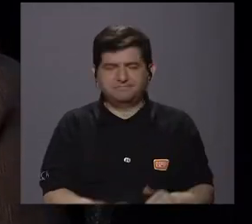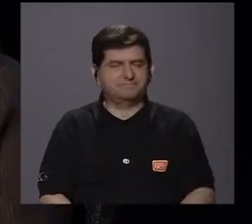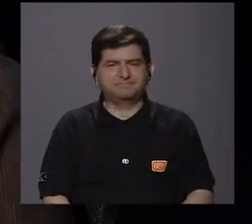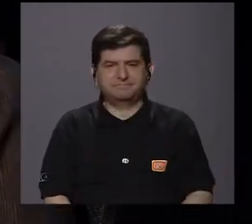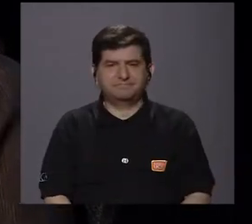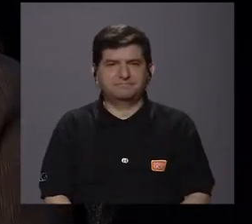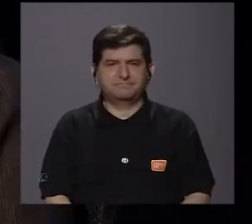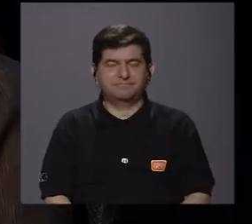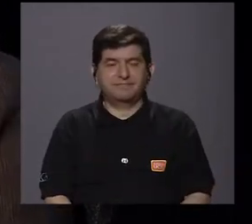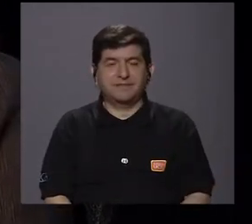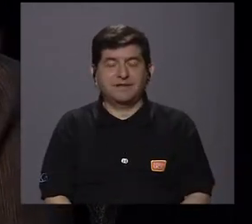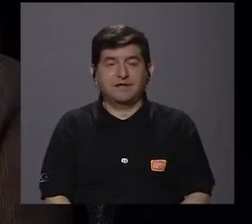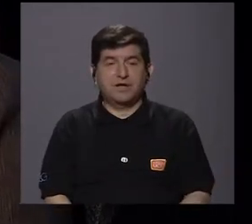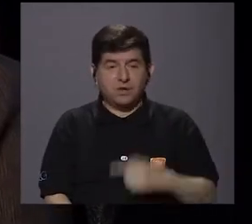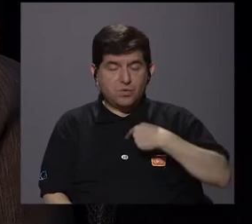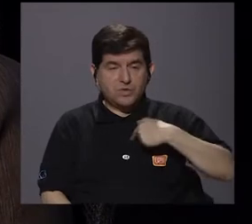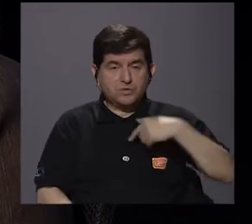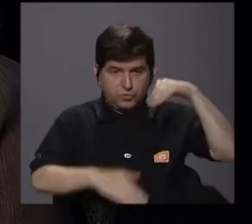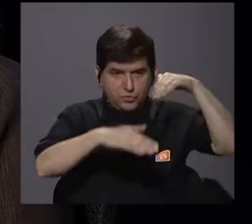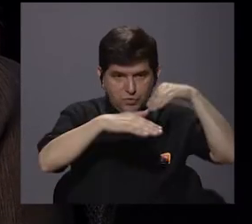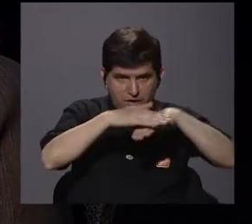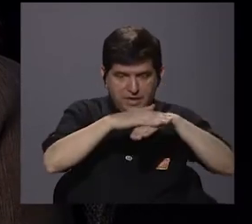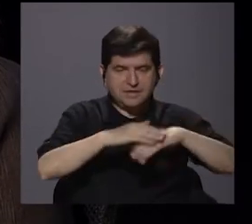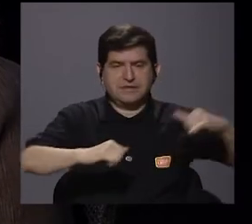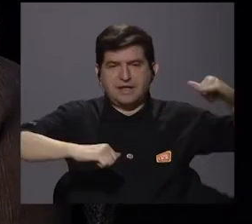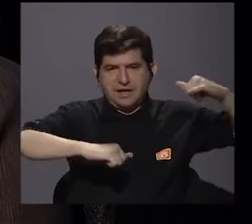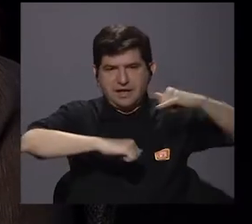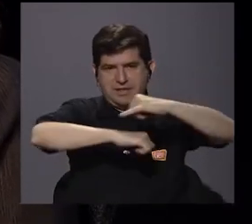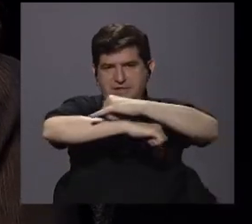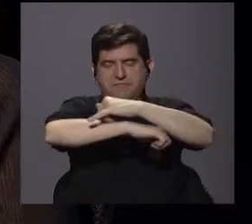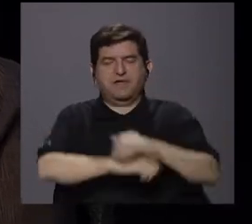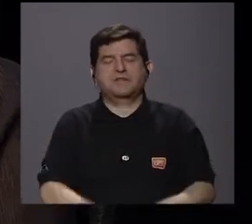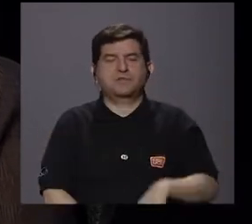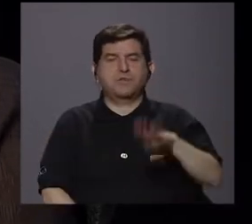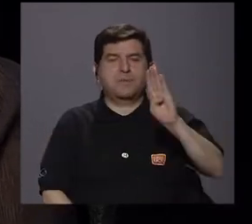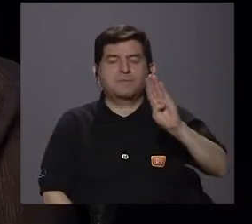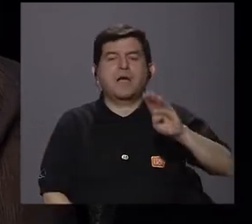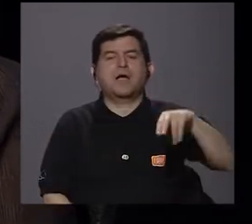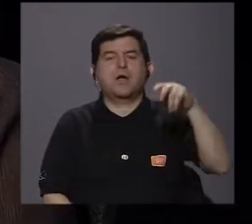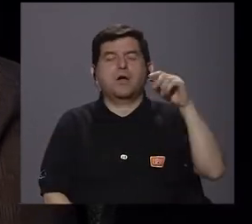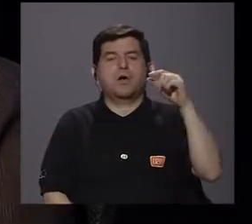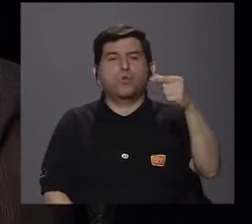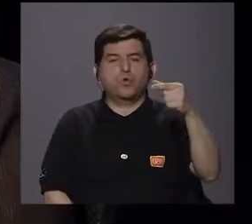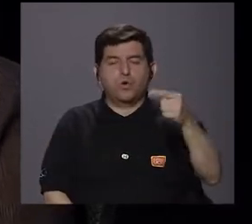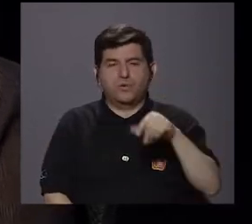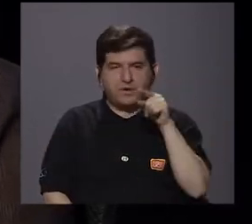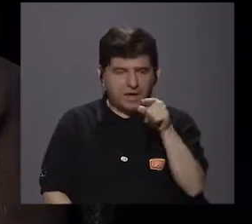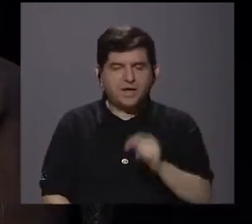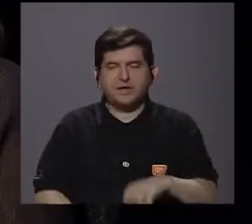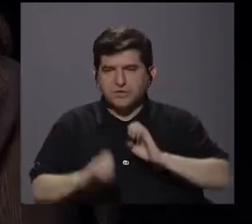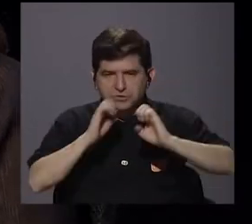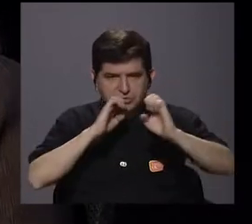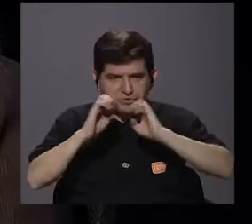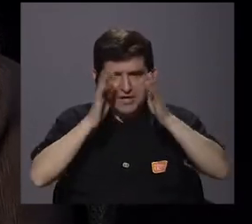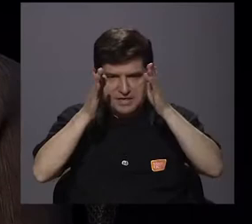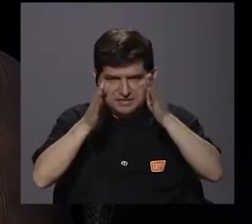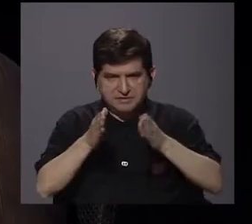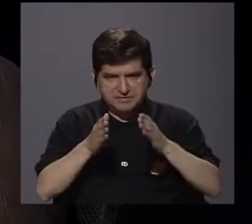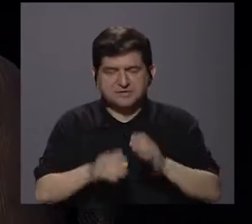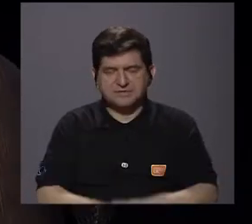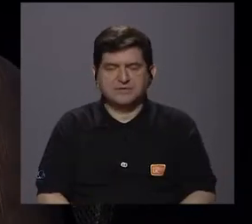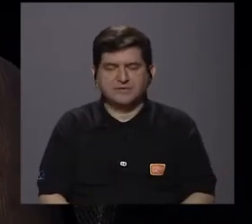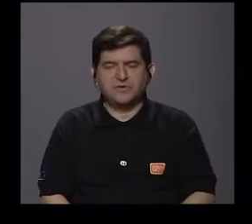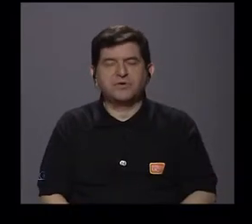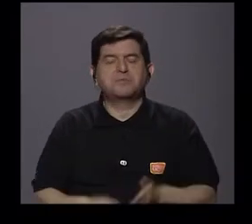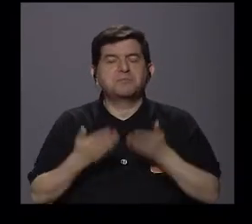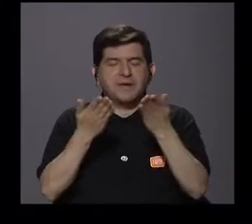cuando se ingresa al aeropuerto Ben Gurión, básicamente lo que ellos hacen es una pequeña entrevista y le otorgan